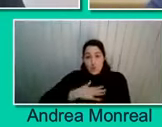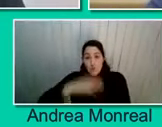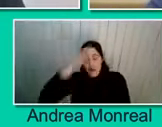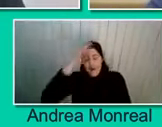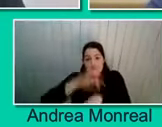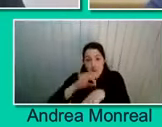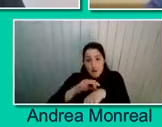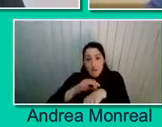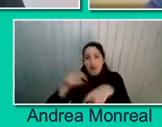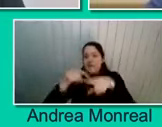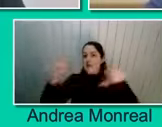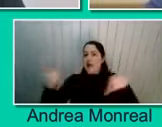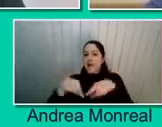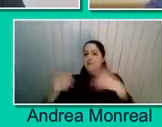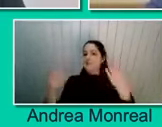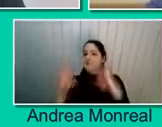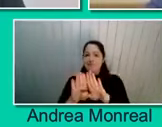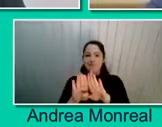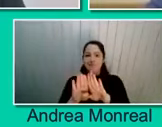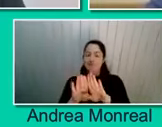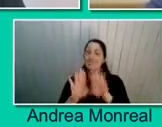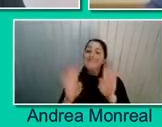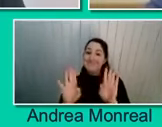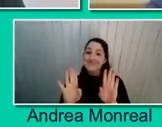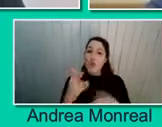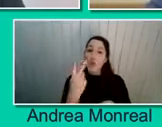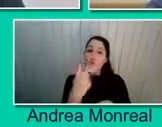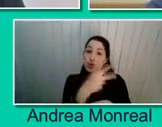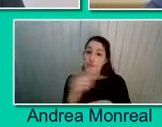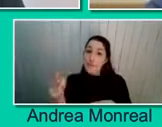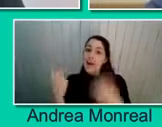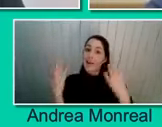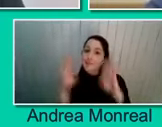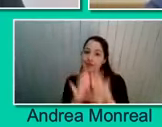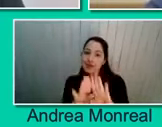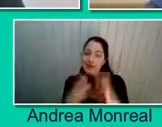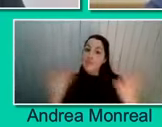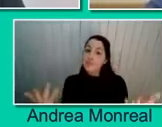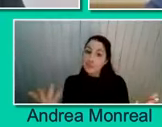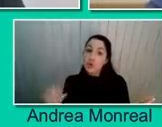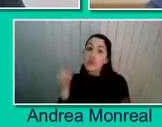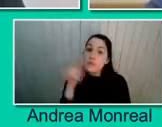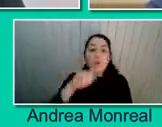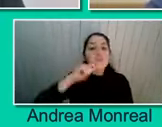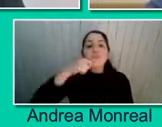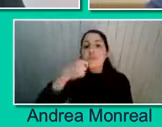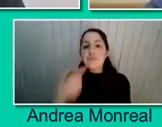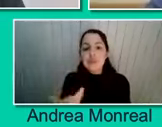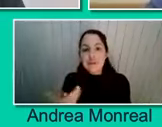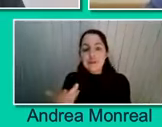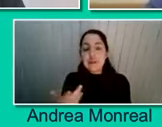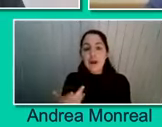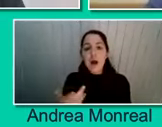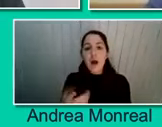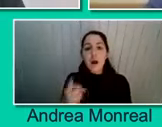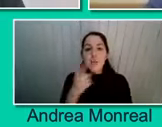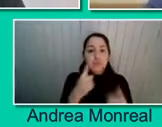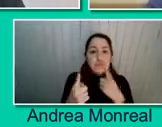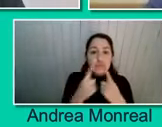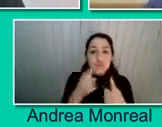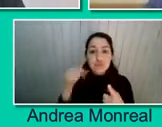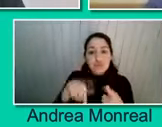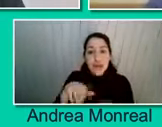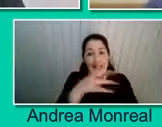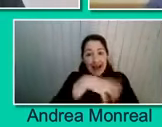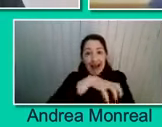2 semanas, que es el periodo, ¿no es cierto?, de cuarentena, y eso significa que la capacidad de diagnóstico de la región se reduce a la